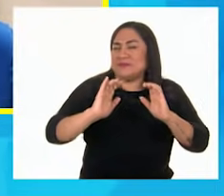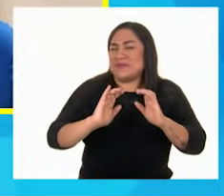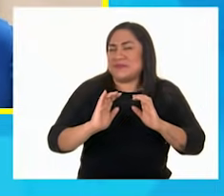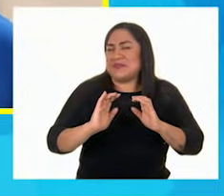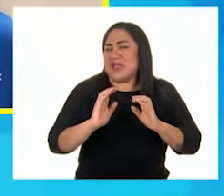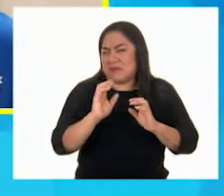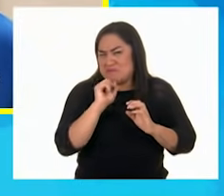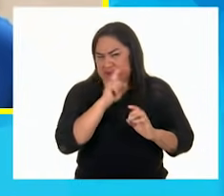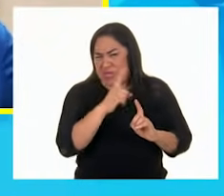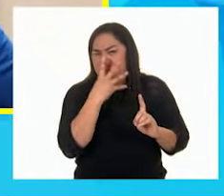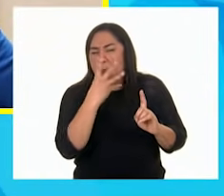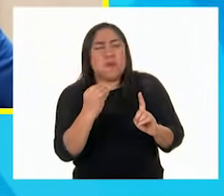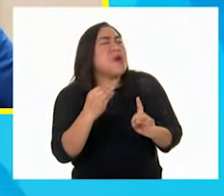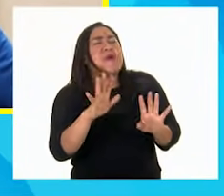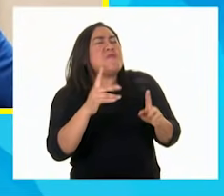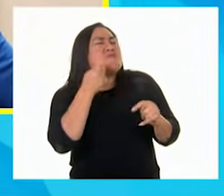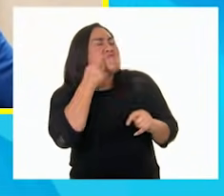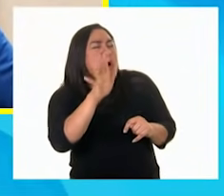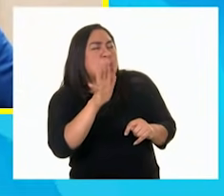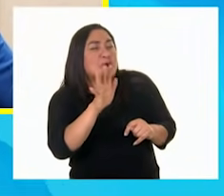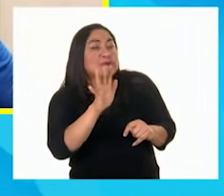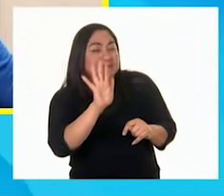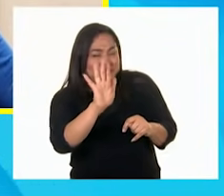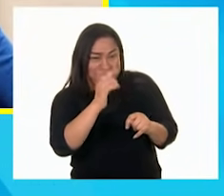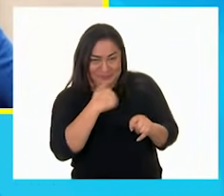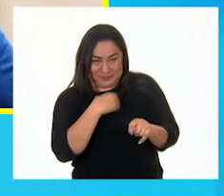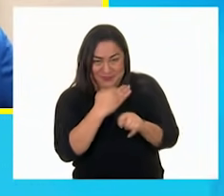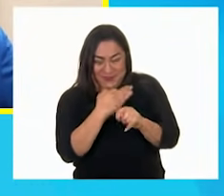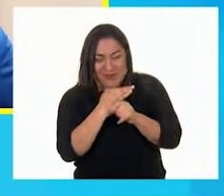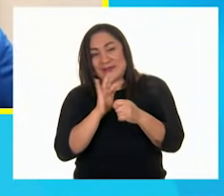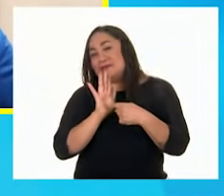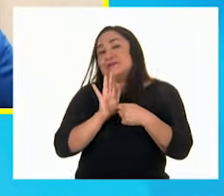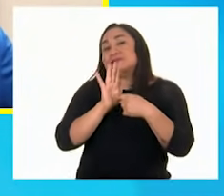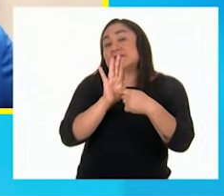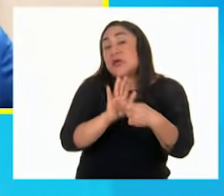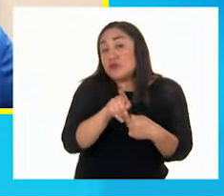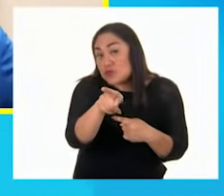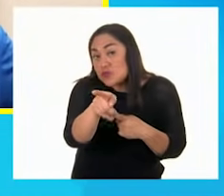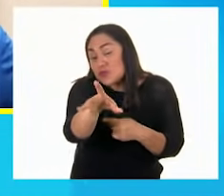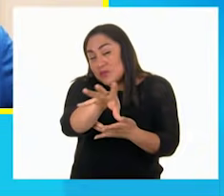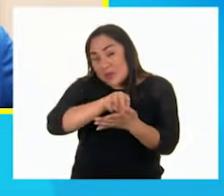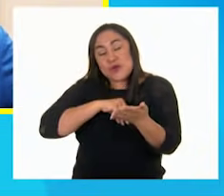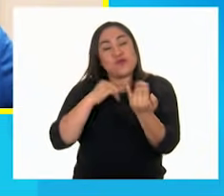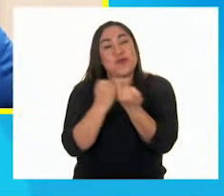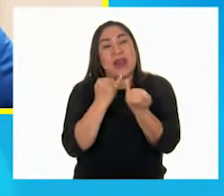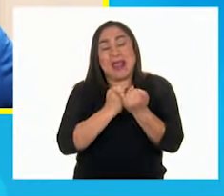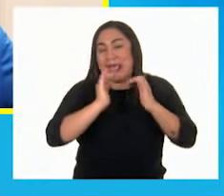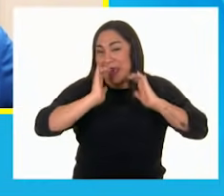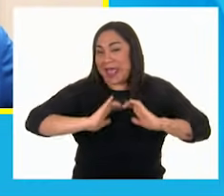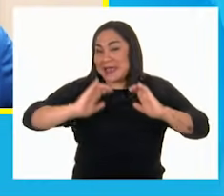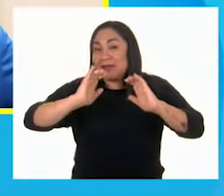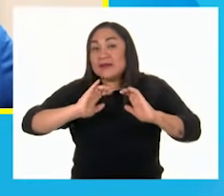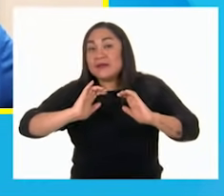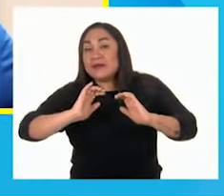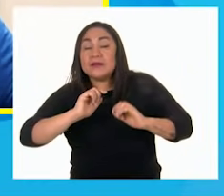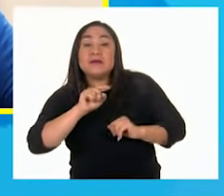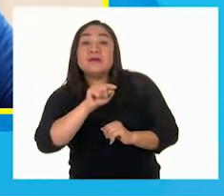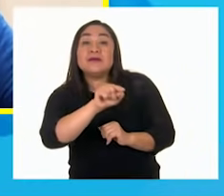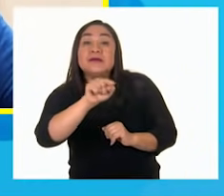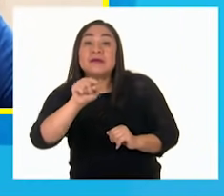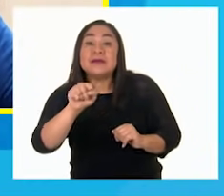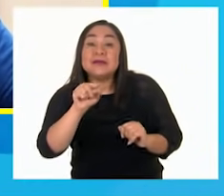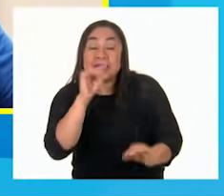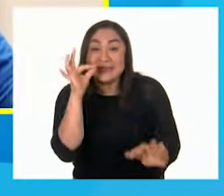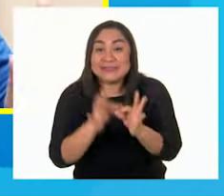no le hace. Esa me ayuda. Se las voy a enseñar. A ver si la pueden cantar conmigo. ¿Están listas? ¿Sí?